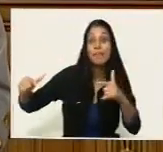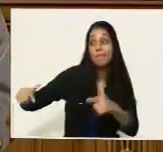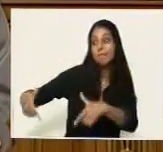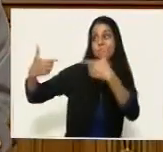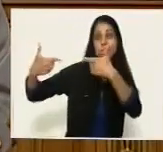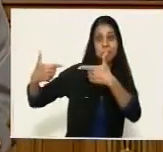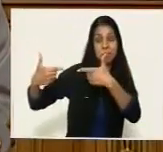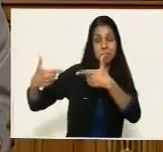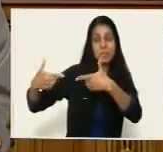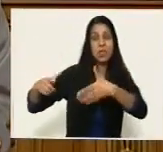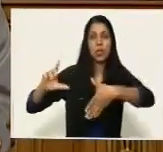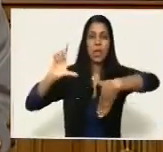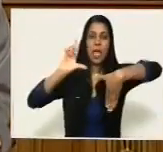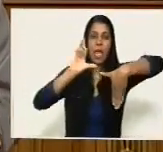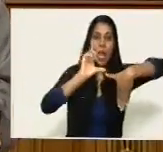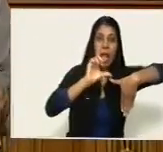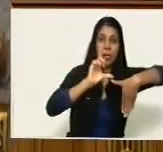continental,